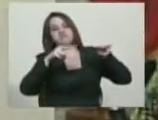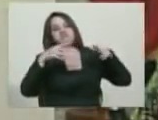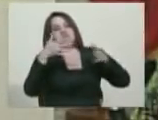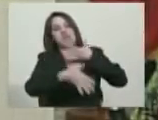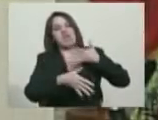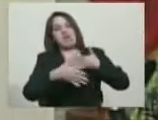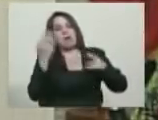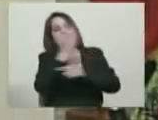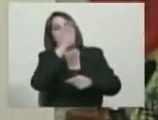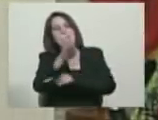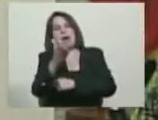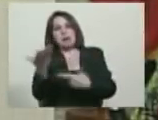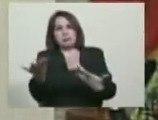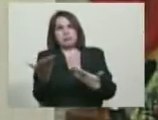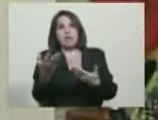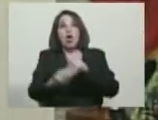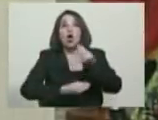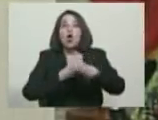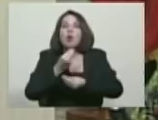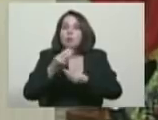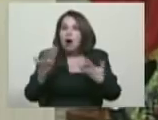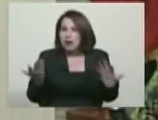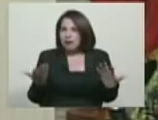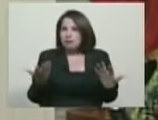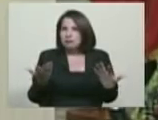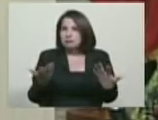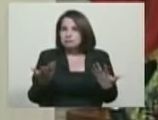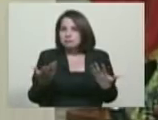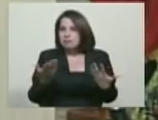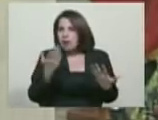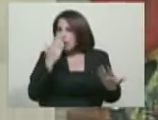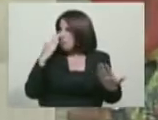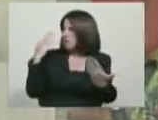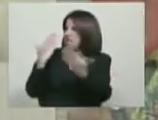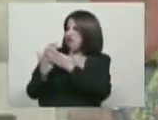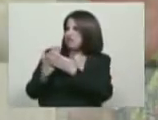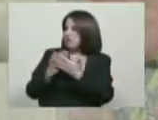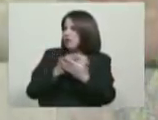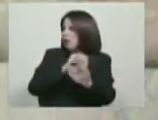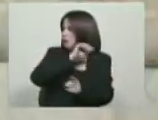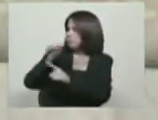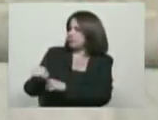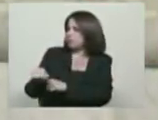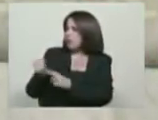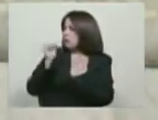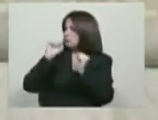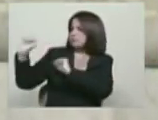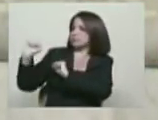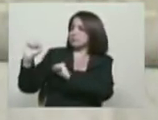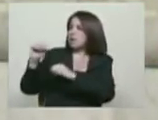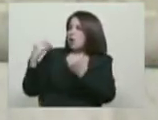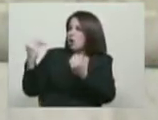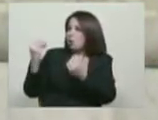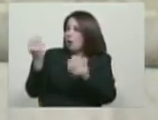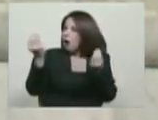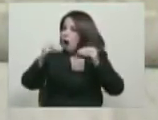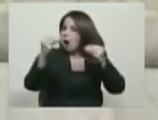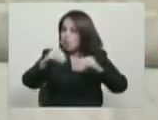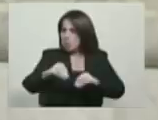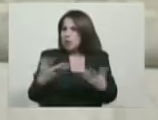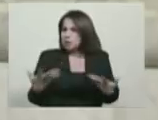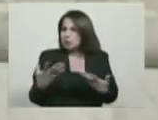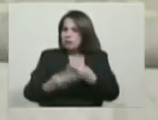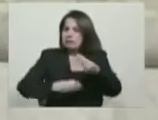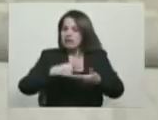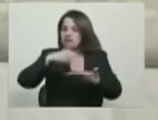naciones. ¿Cómo harán para enfrentar los bloqueos y se puedan concretar estos acuerdos, no queden en un